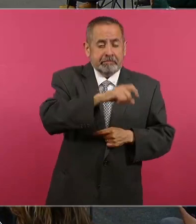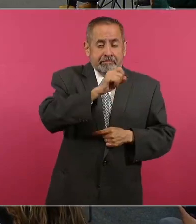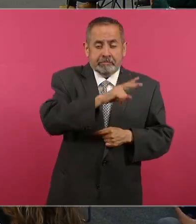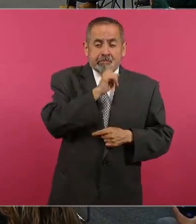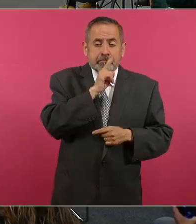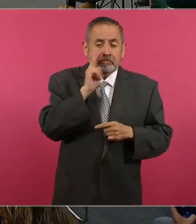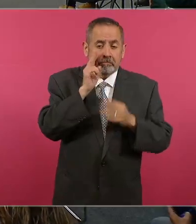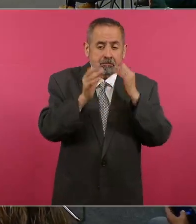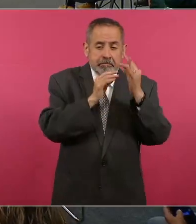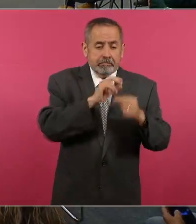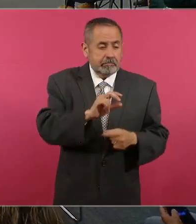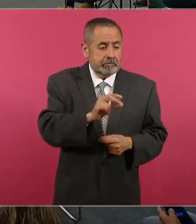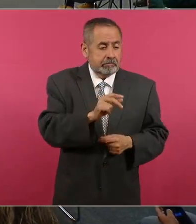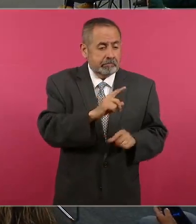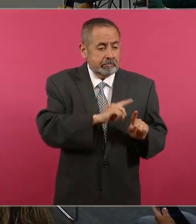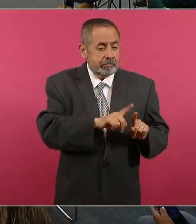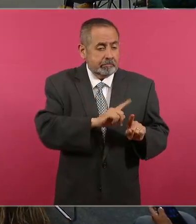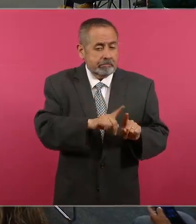noticieros,